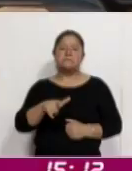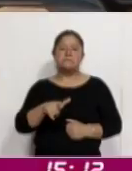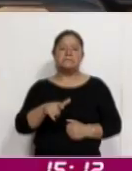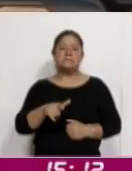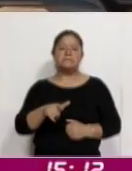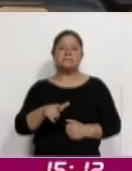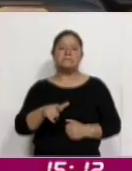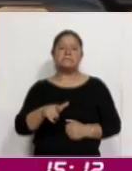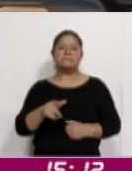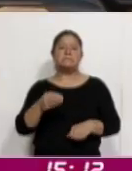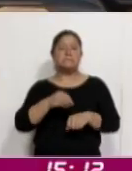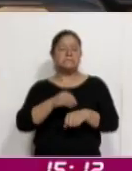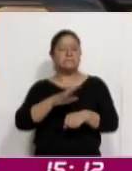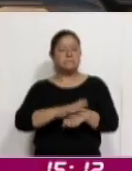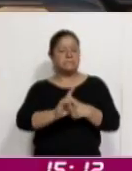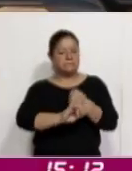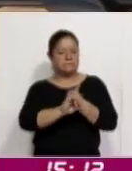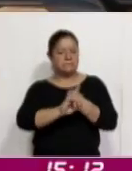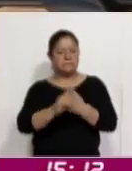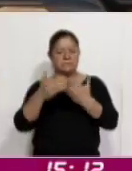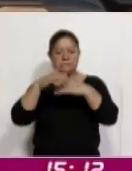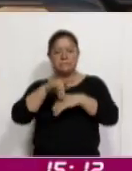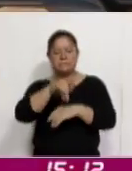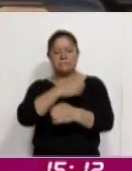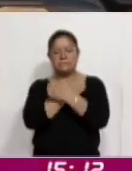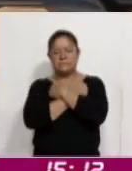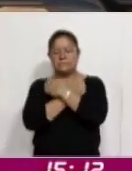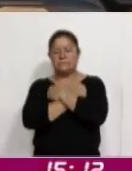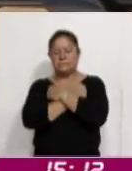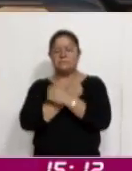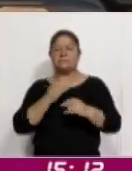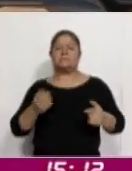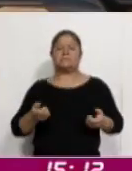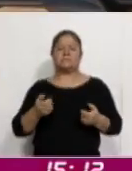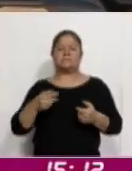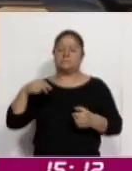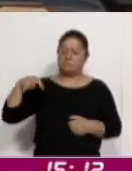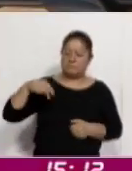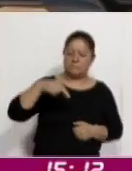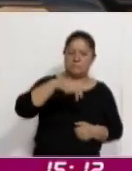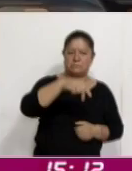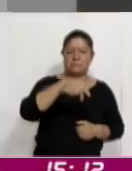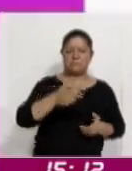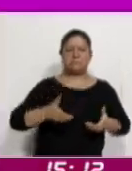concientizar a la ciudadanía sobre una adecuada educación vial.